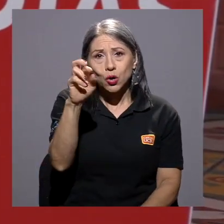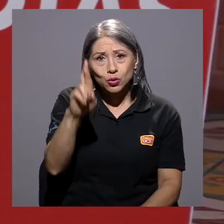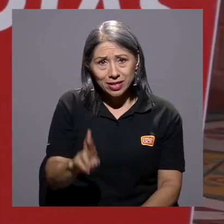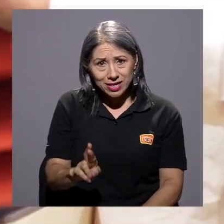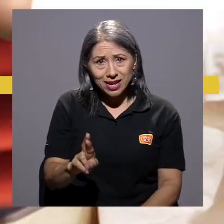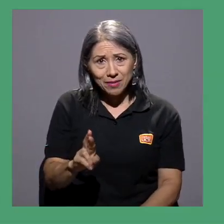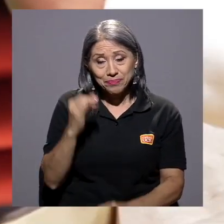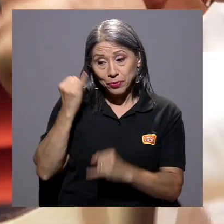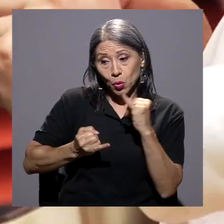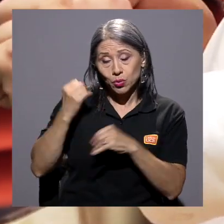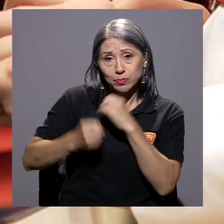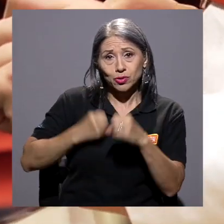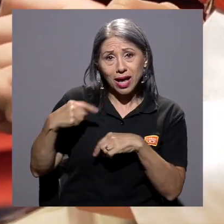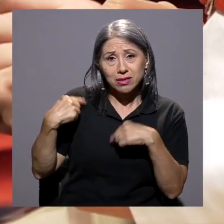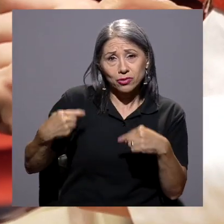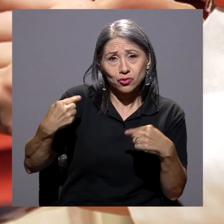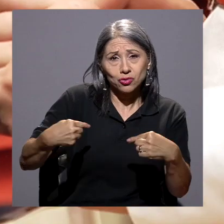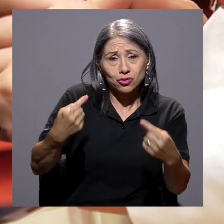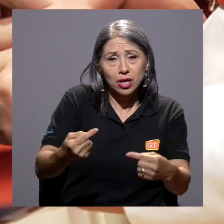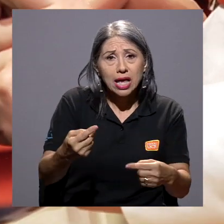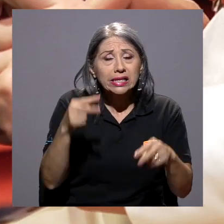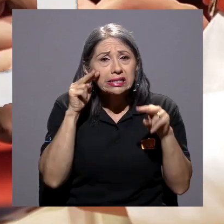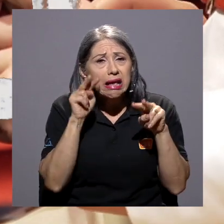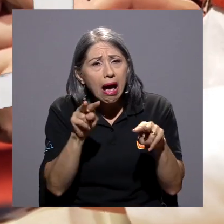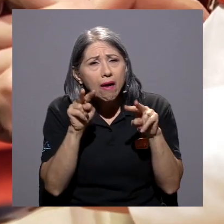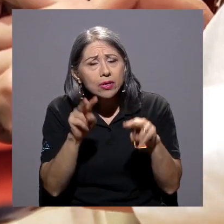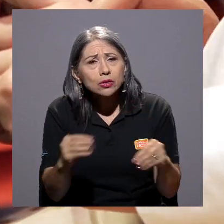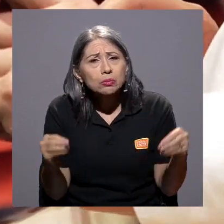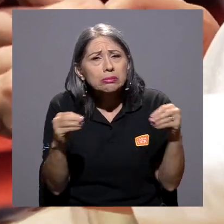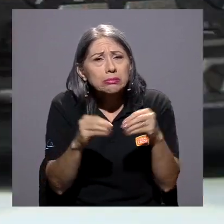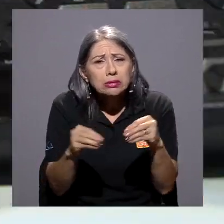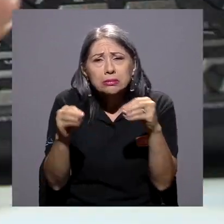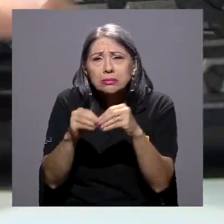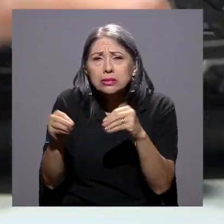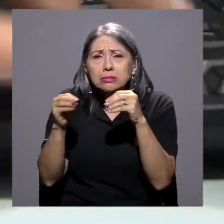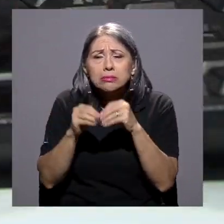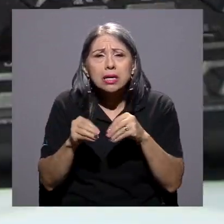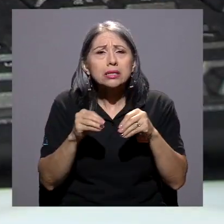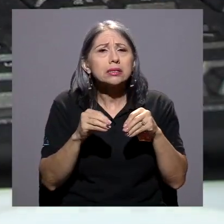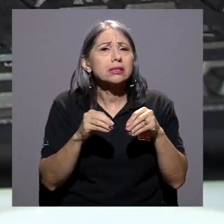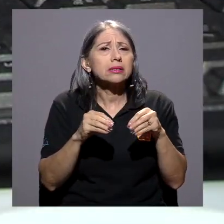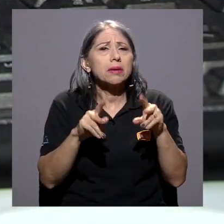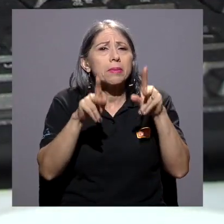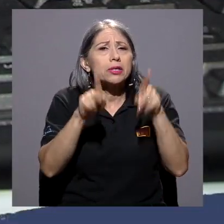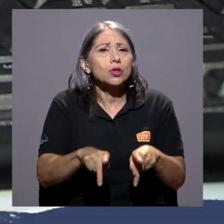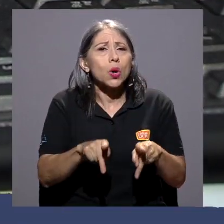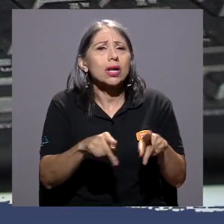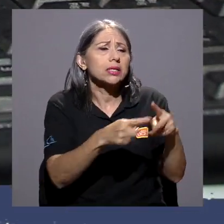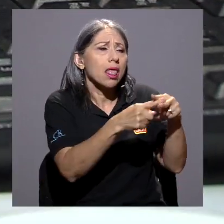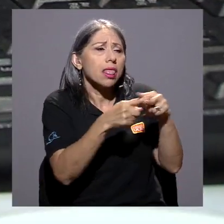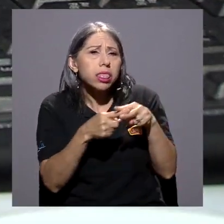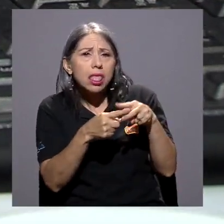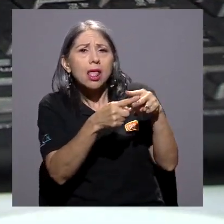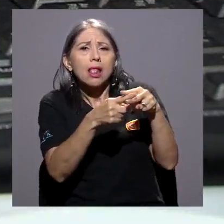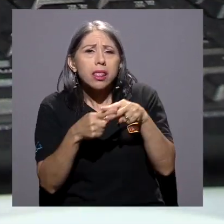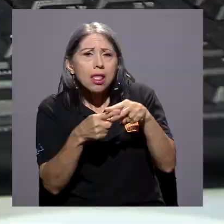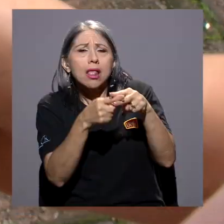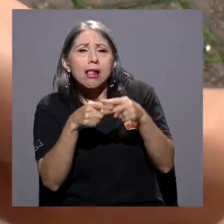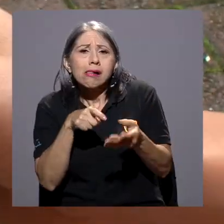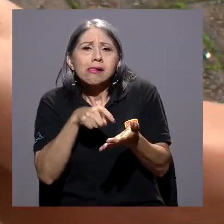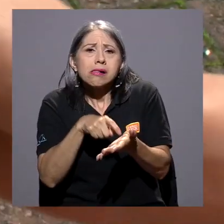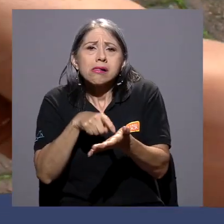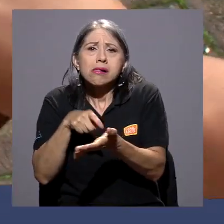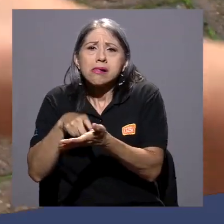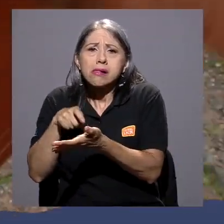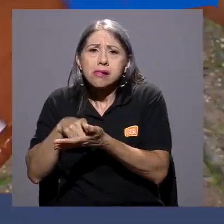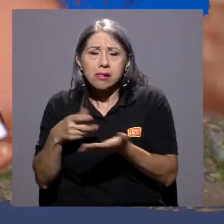En Costa Rica, en los últimos años, se ha observado un incremento importante en el endeudamiento de los hogares. De hecho,